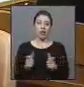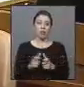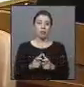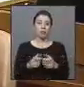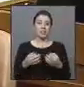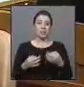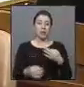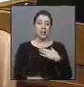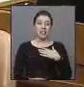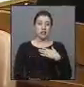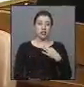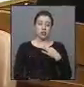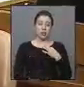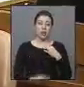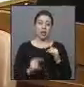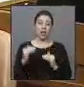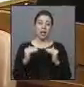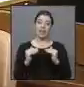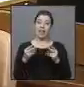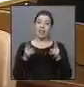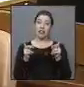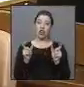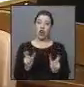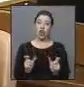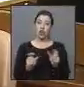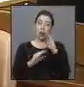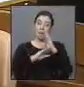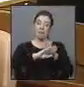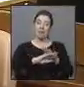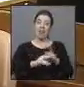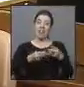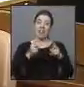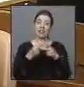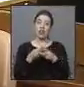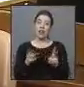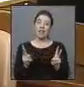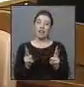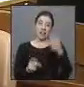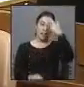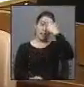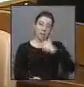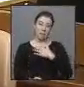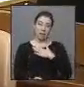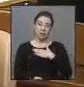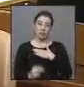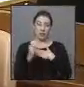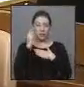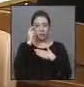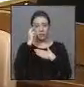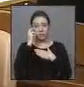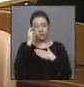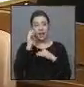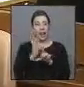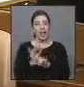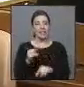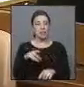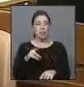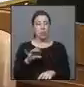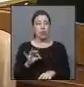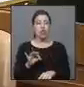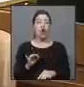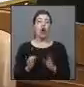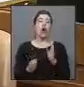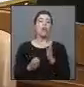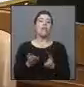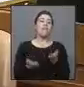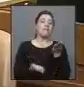Seguridad y Seguridad. Por eso se equilibró el derecho al control preventivo con el derecho a la libertad personal. Se incorporó a la lisa mudio, la rendición